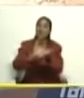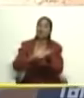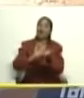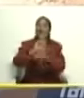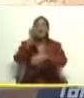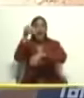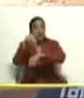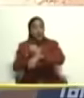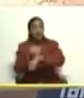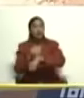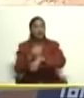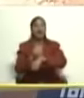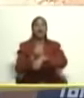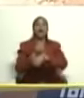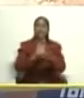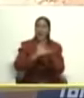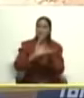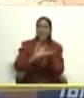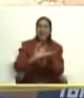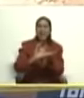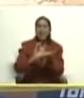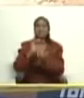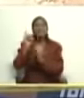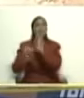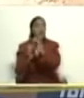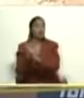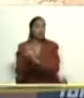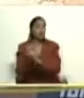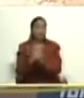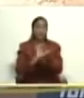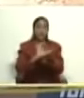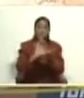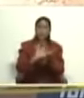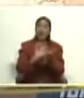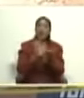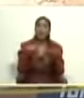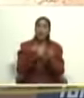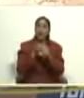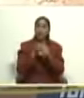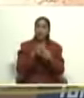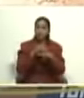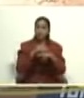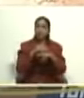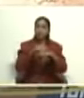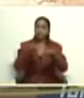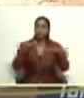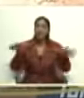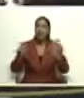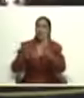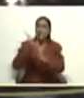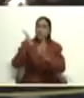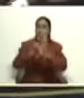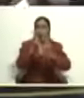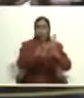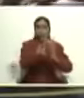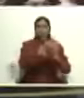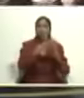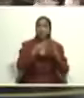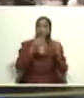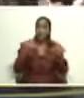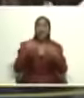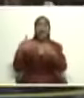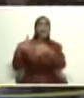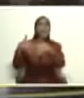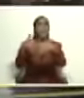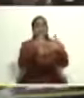nacional e internacional para el despegue y el desarrollo integral de toda la región de Guayana, de todas las empresas.